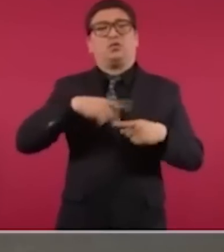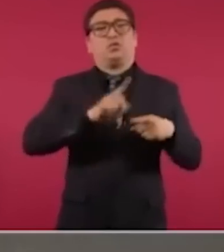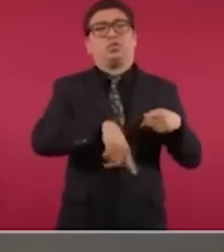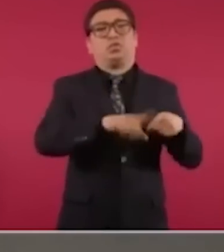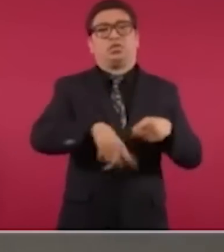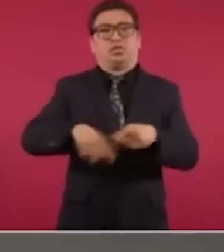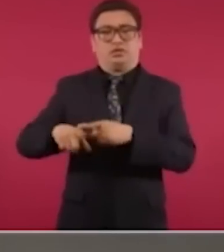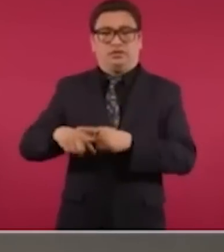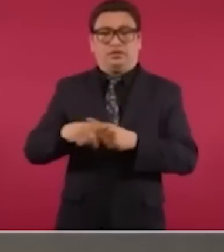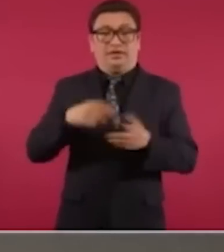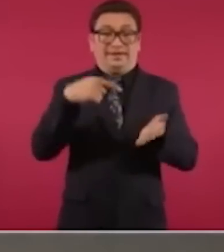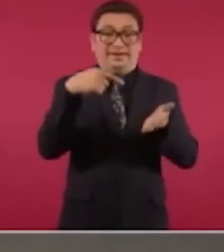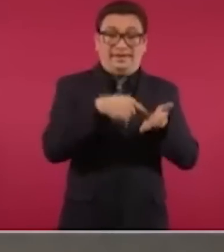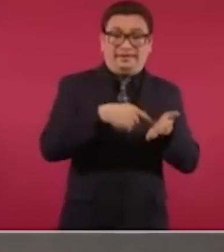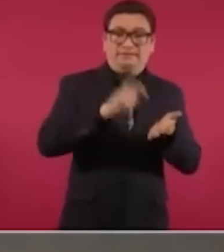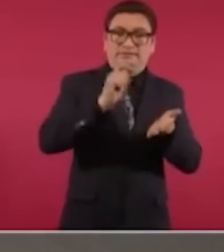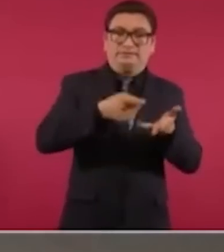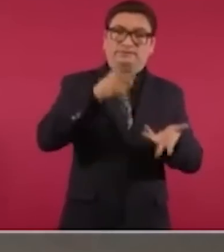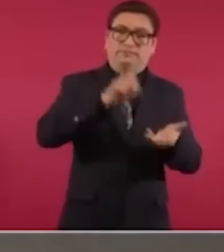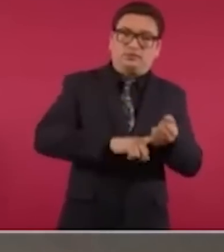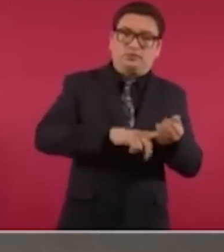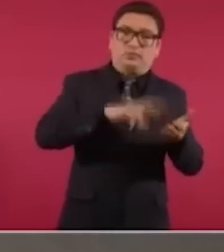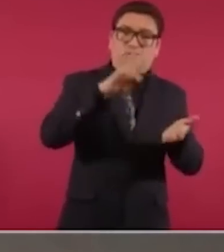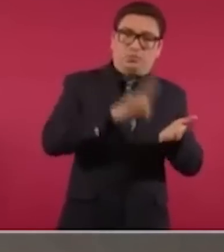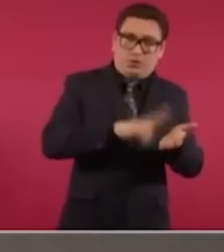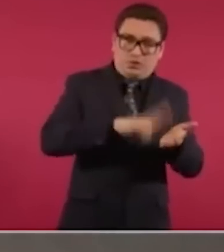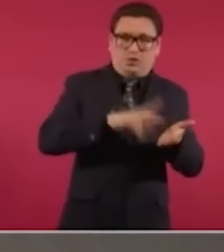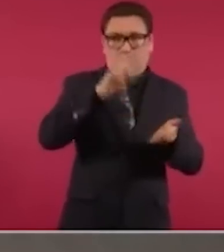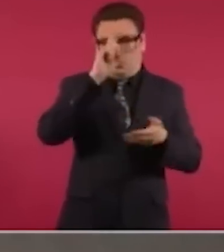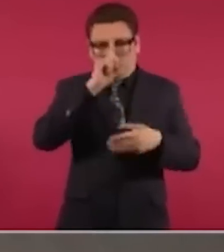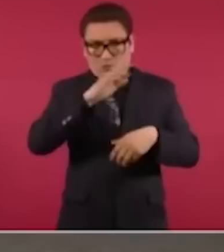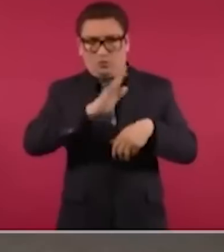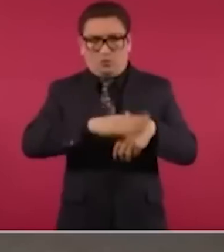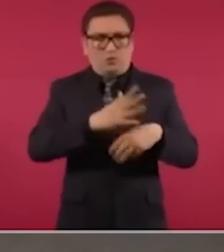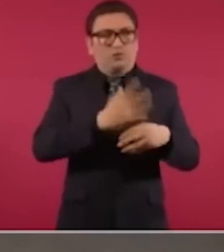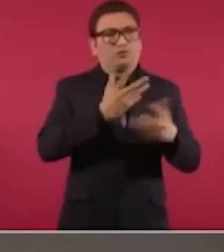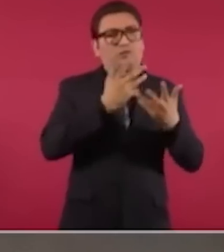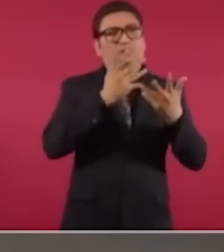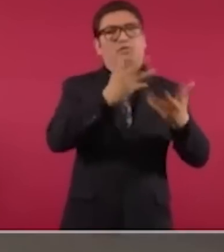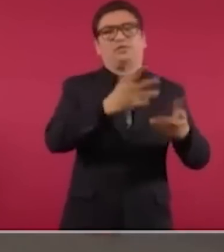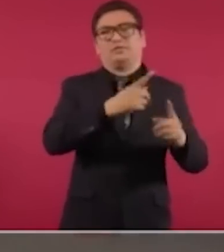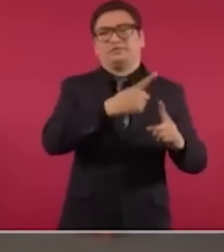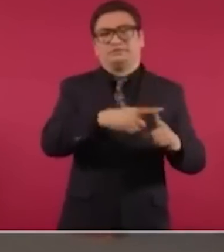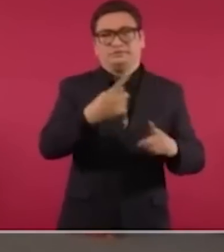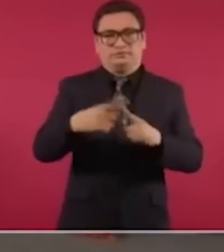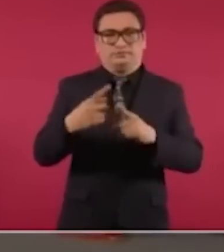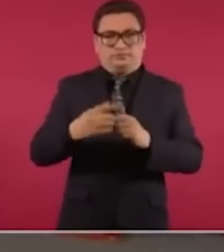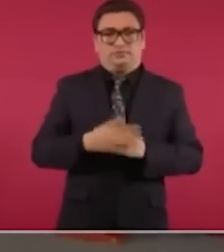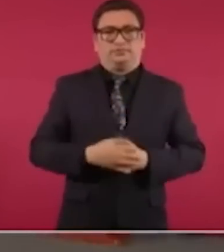sustentada en principios en ideales en valores